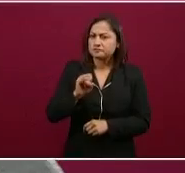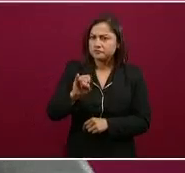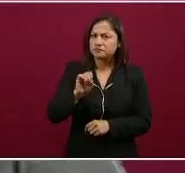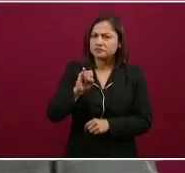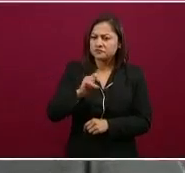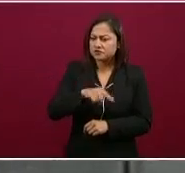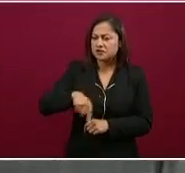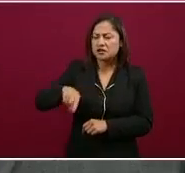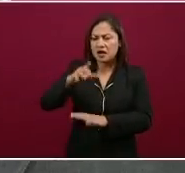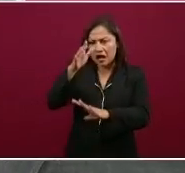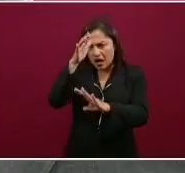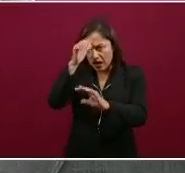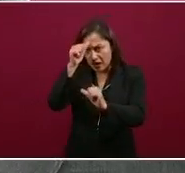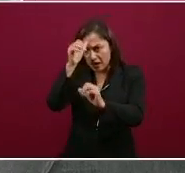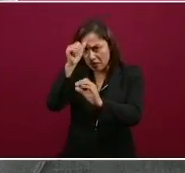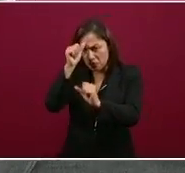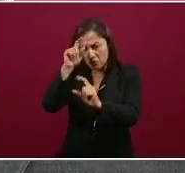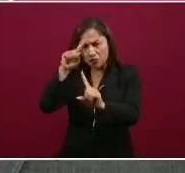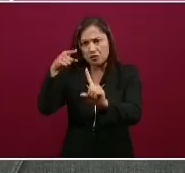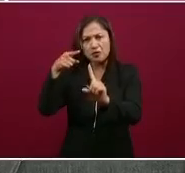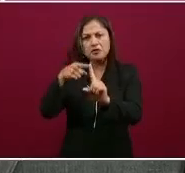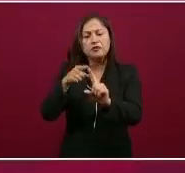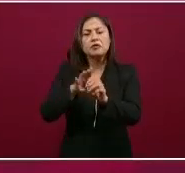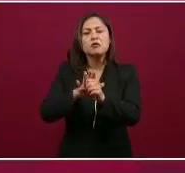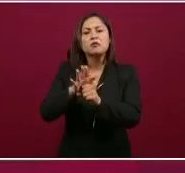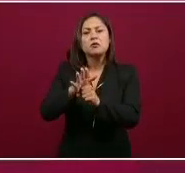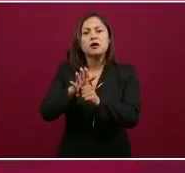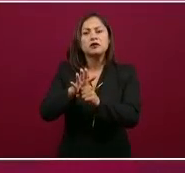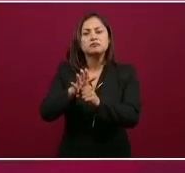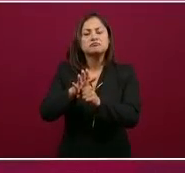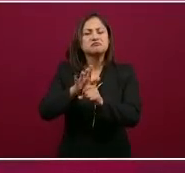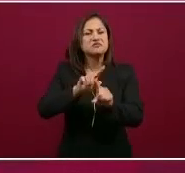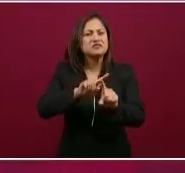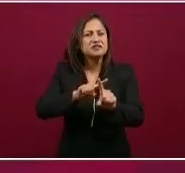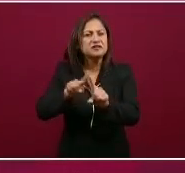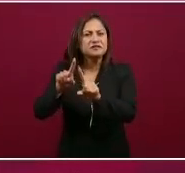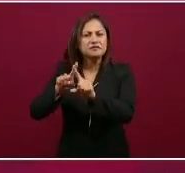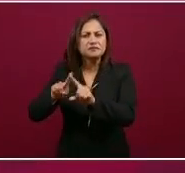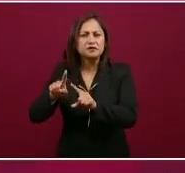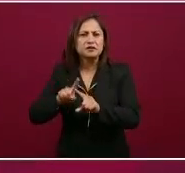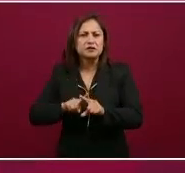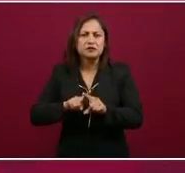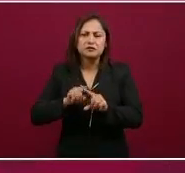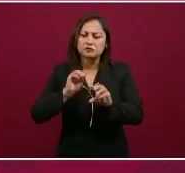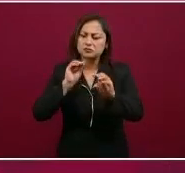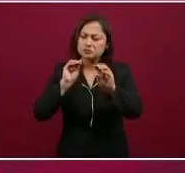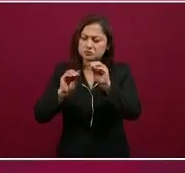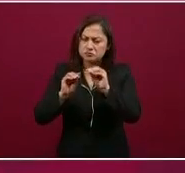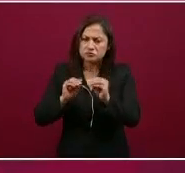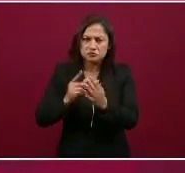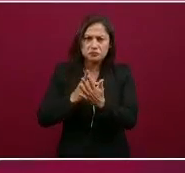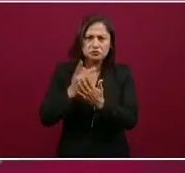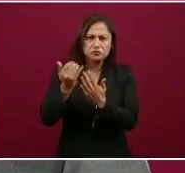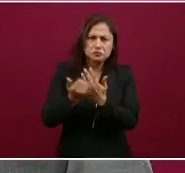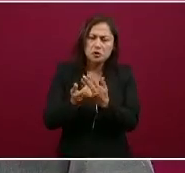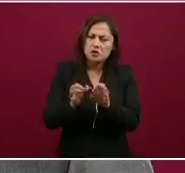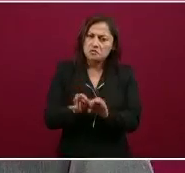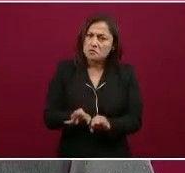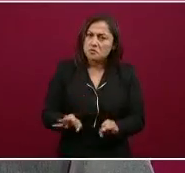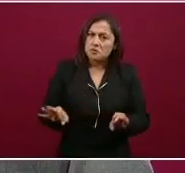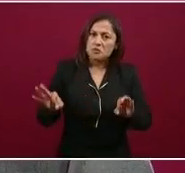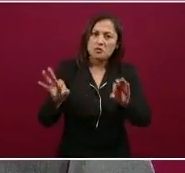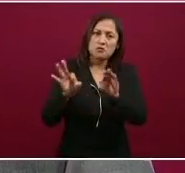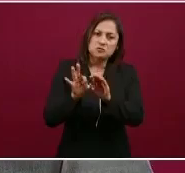obras, vamos a decir, estratégicas, importantes, trascendentes,